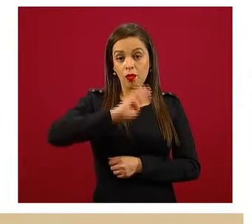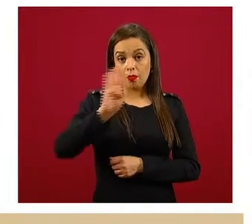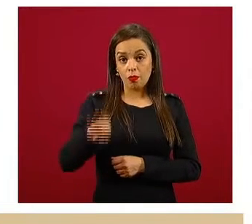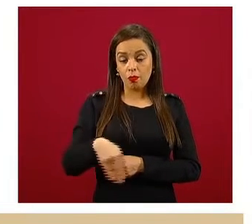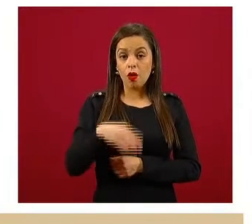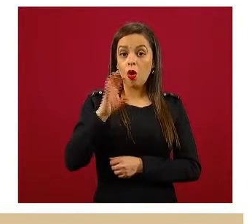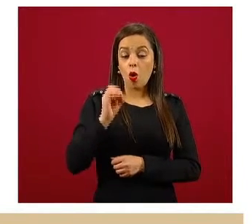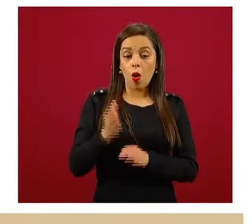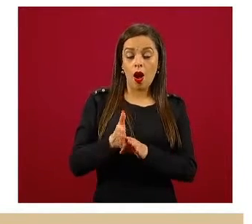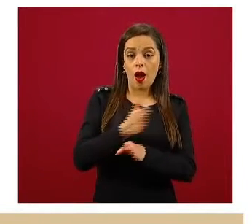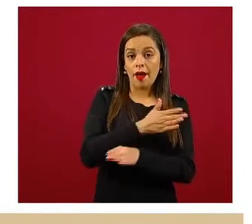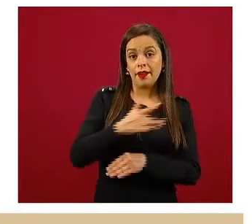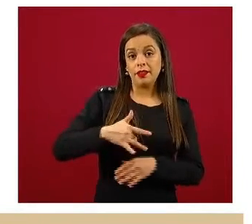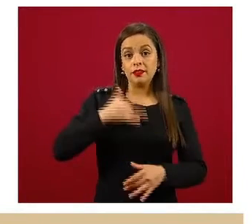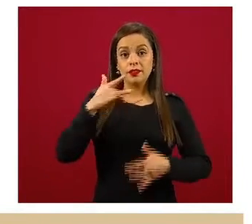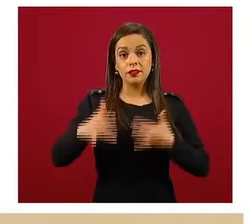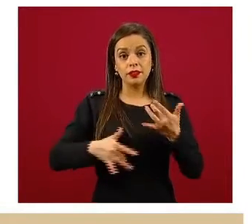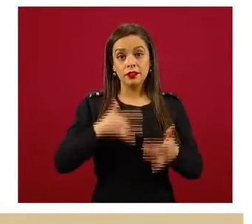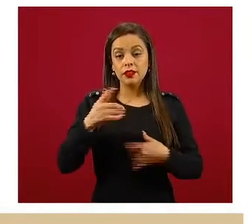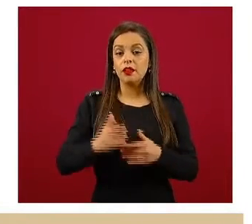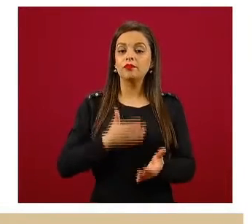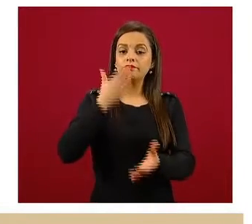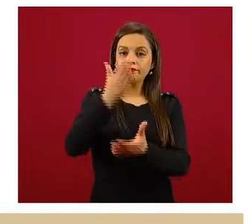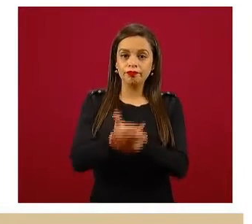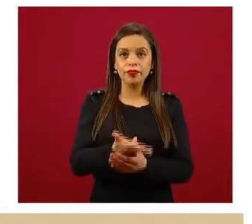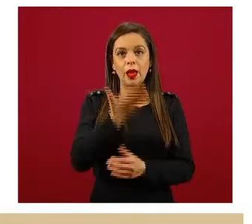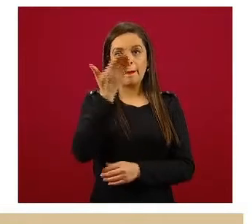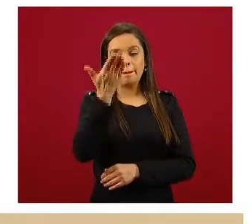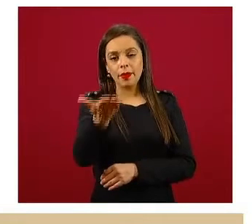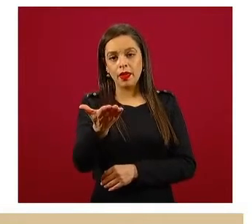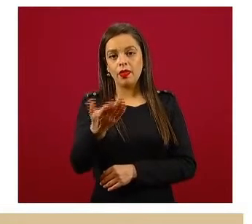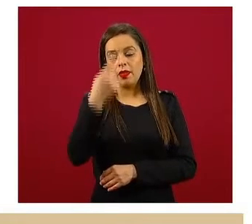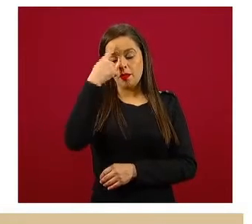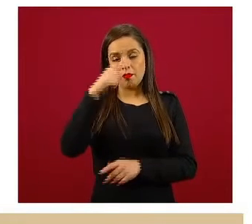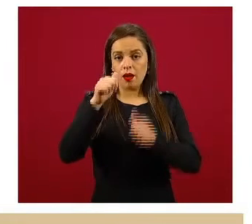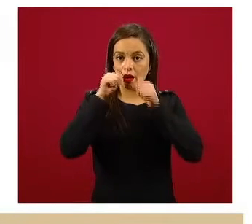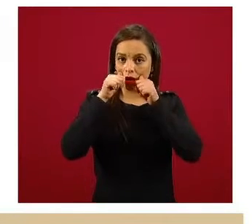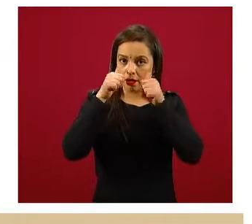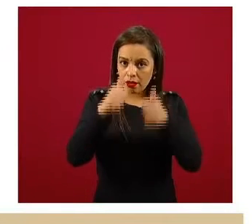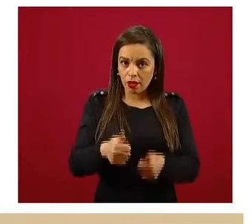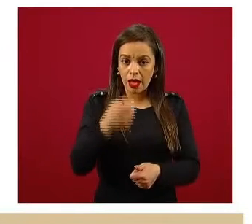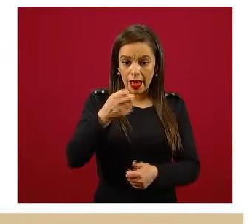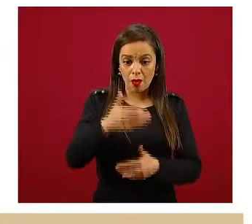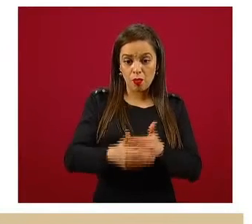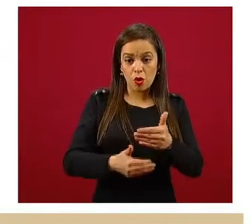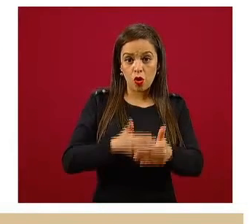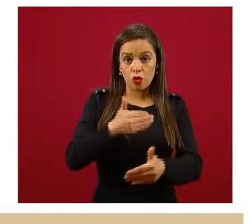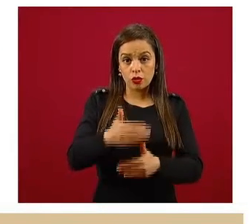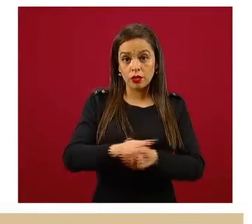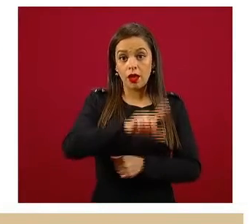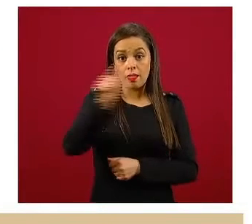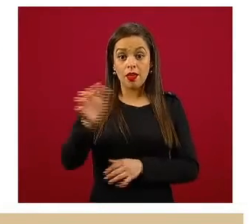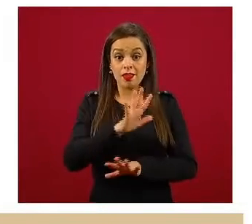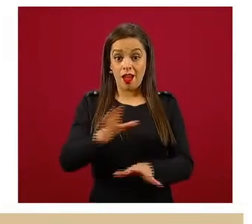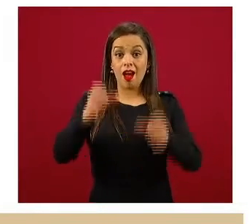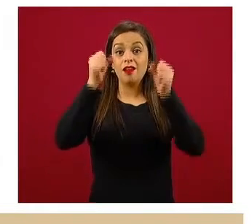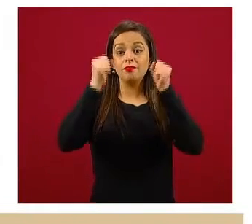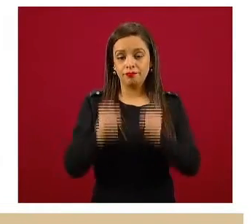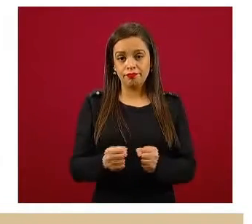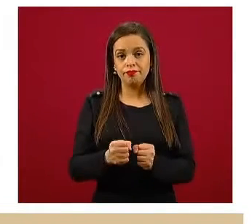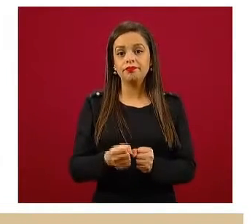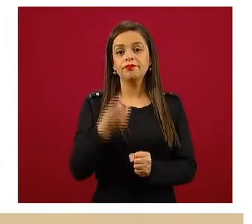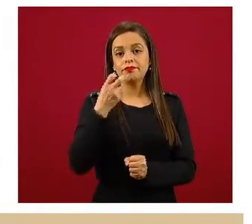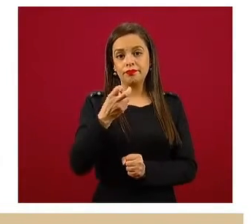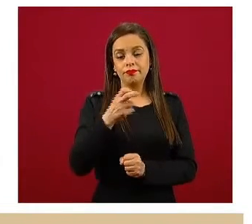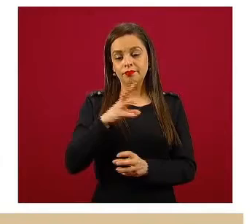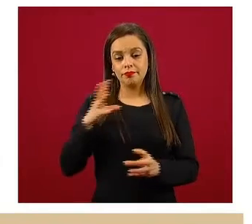inicia síntomas en demandar atención médica, y además el proceso de atención y el proceso de confirmación, pero es la razón por la